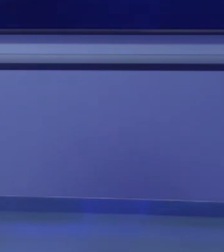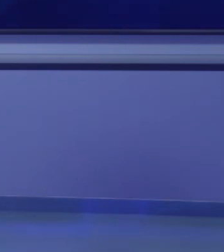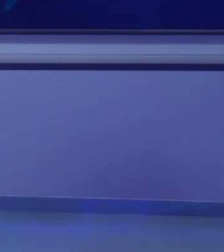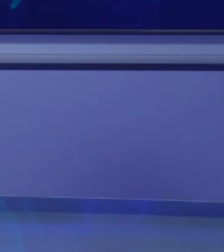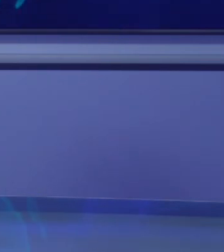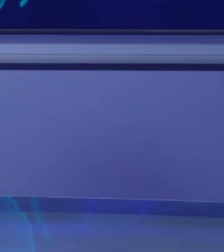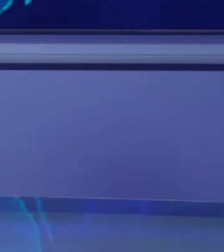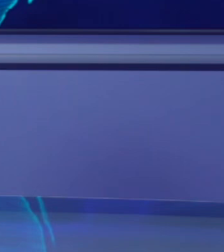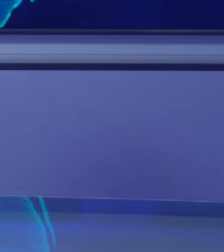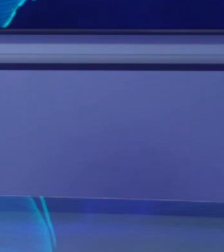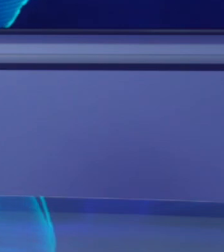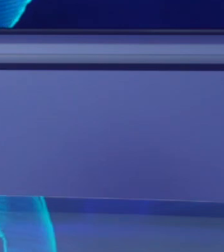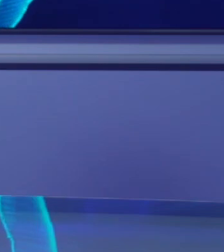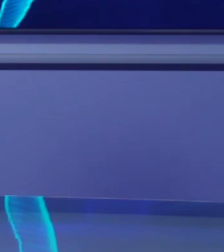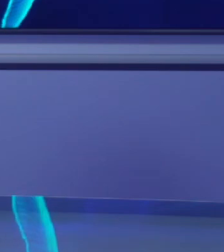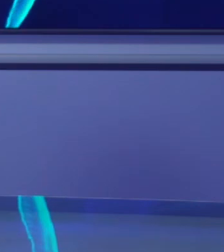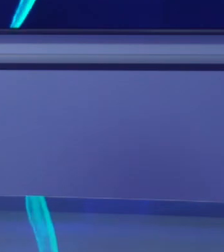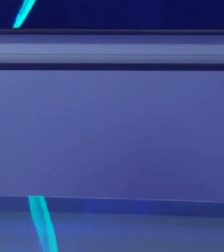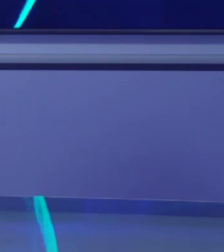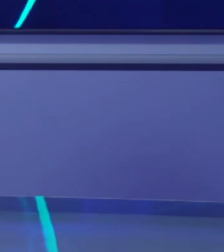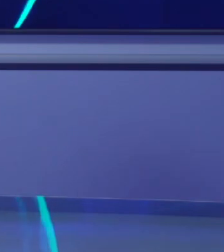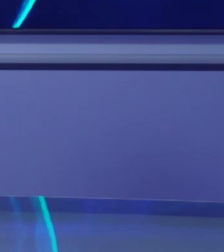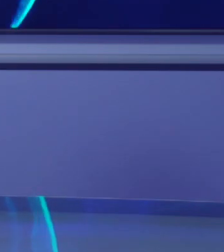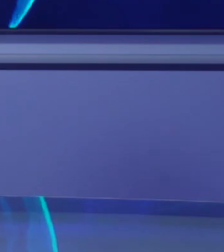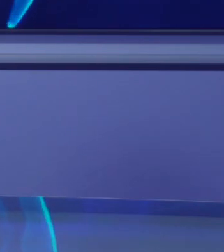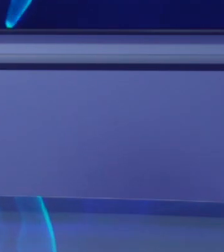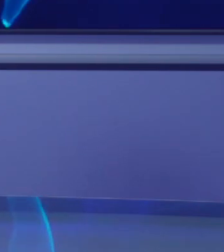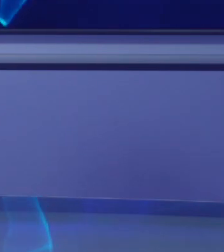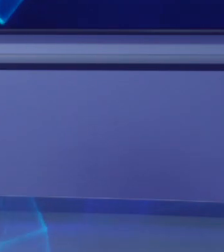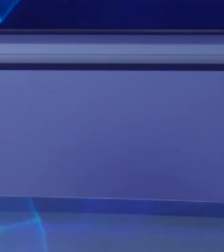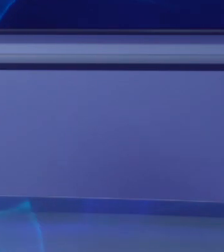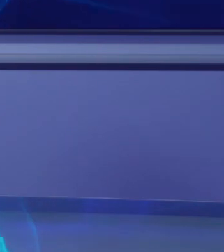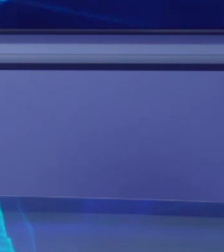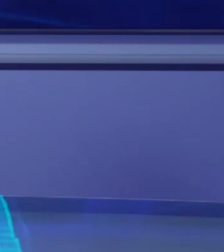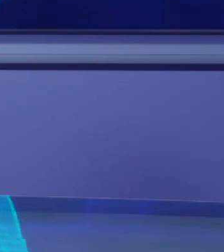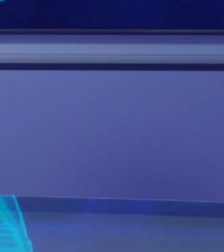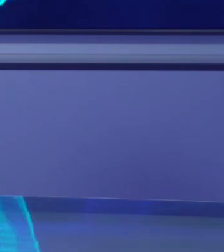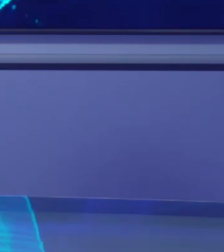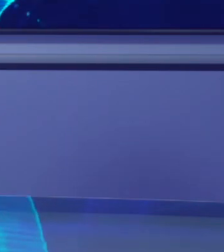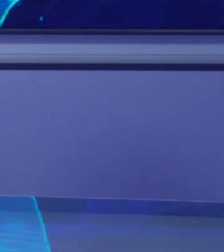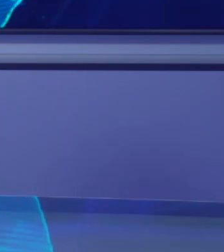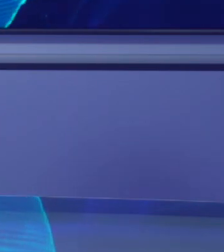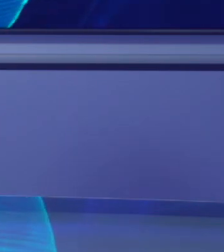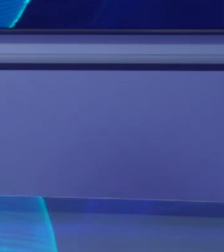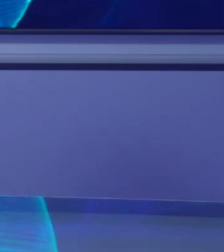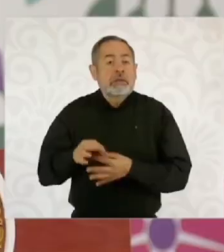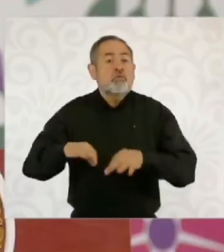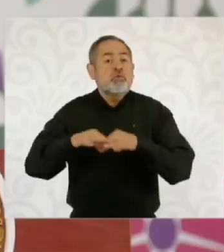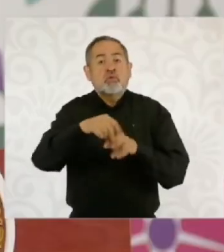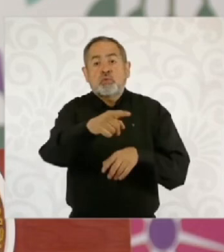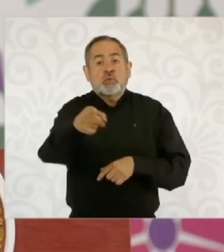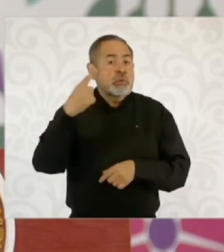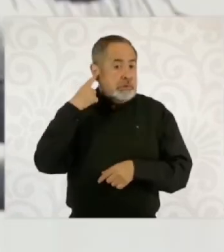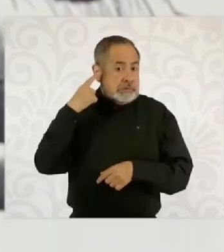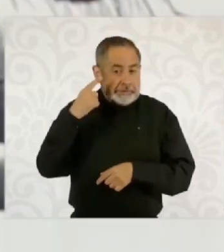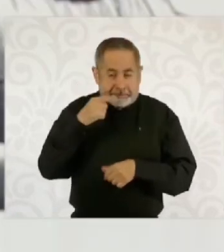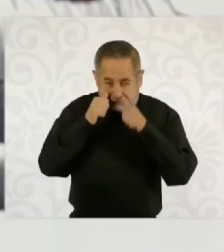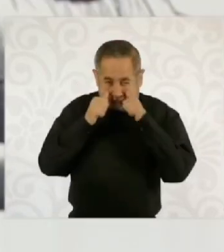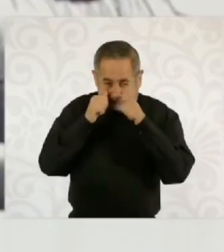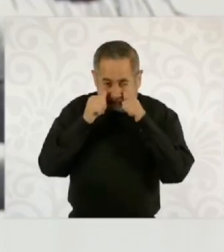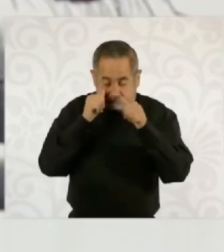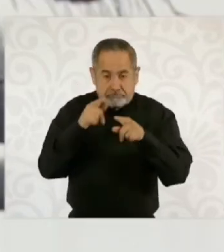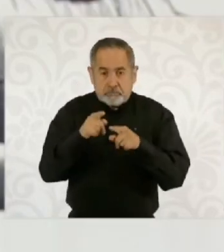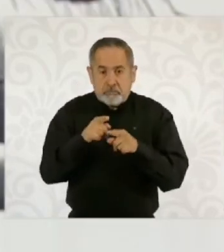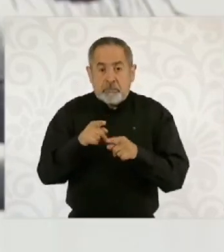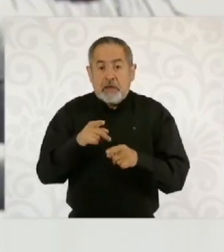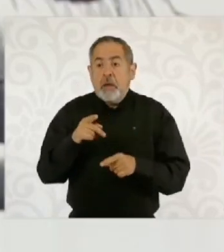nuevo esquema de movilidad para los docentes y se va a congelar la edad de jubilación, como lo pedía. Que tienen que